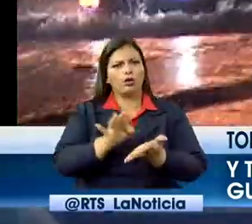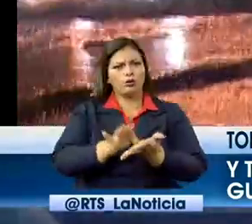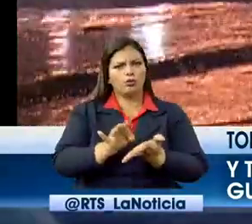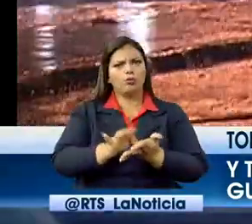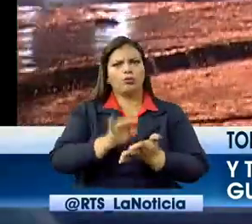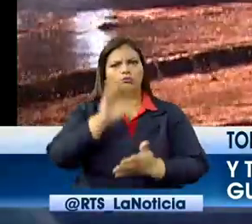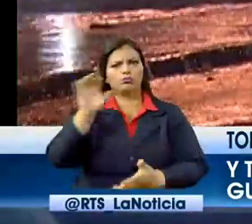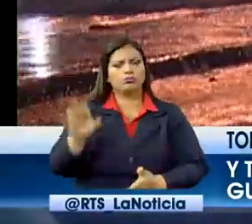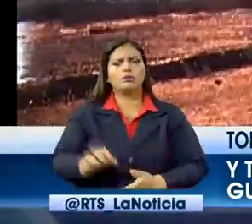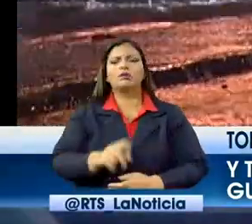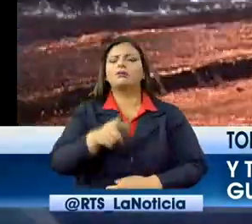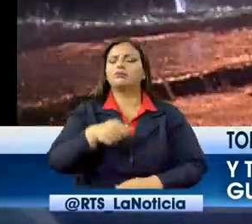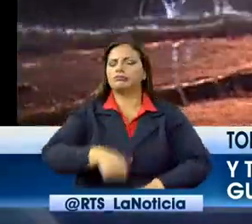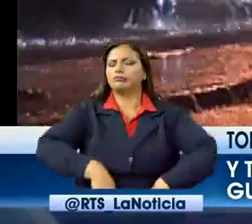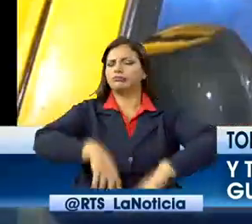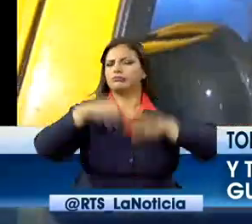Guayas.